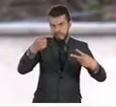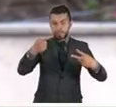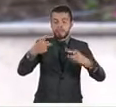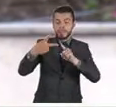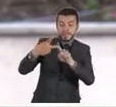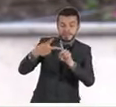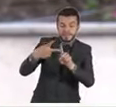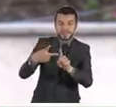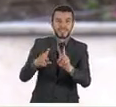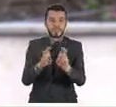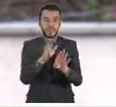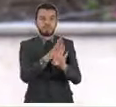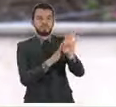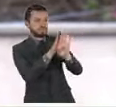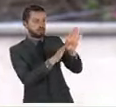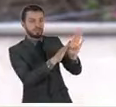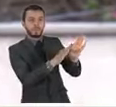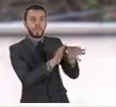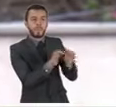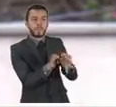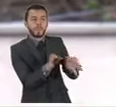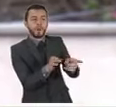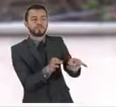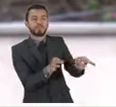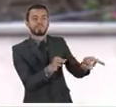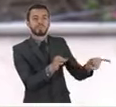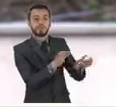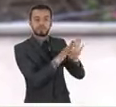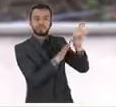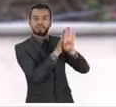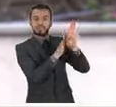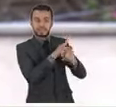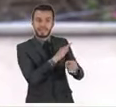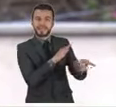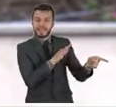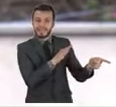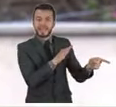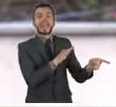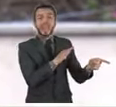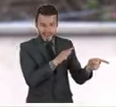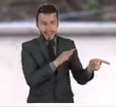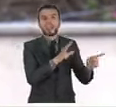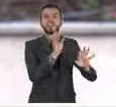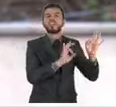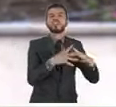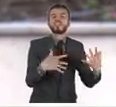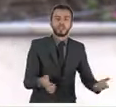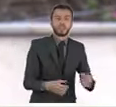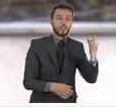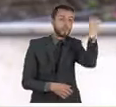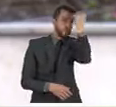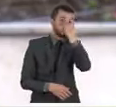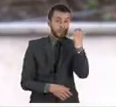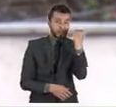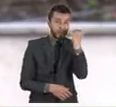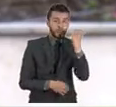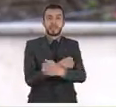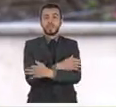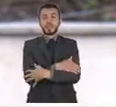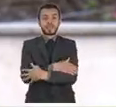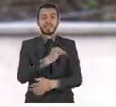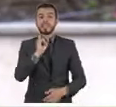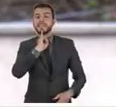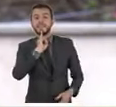el desarrollo que se ha venido haciendo para unos municipios en particular, y este es la planeación de Soacha, Cibaté y la planeación de